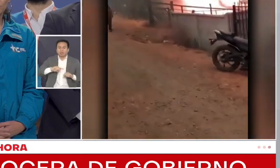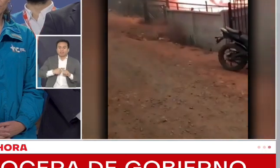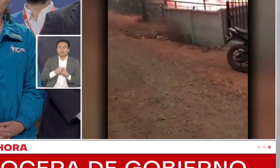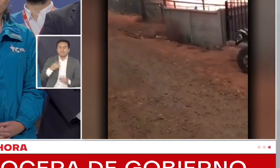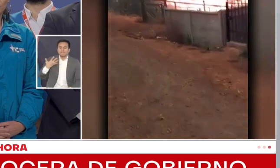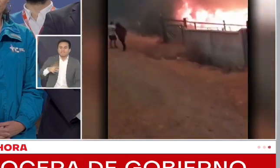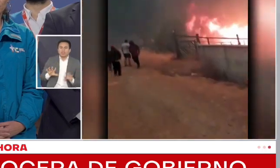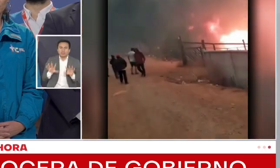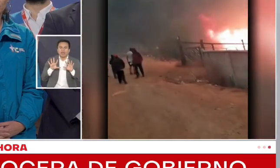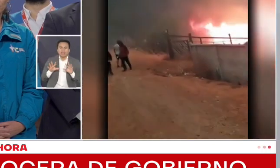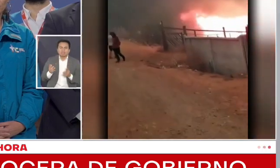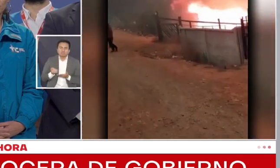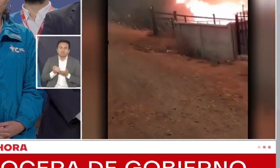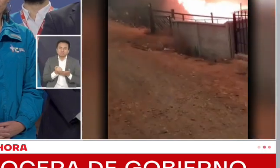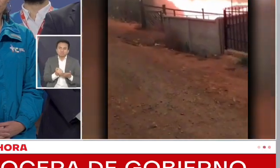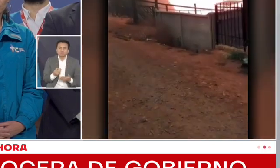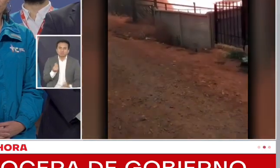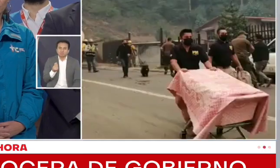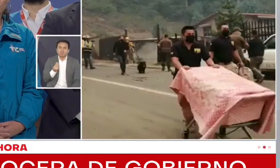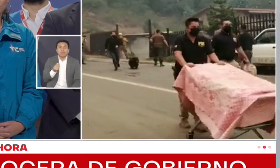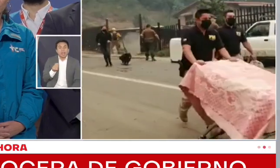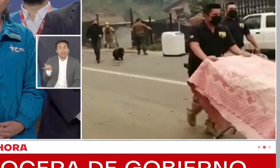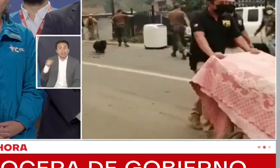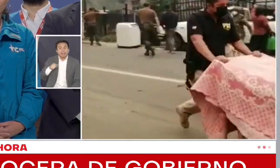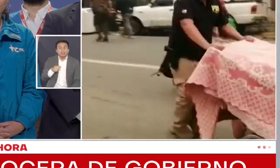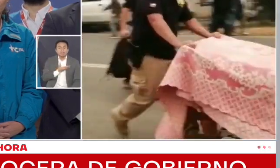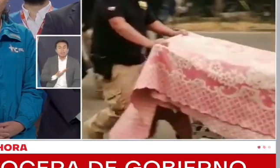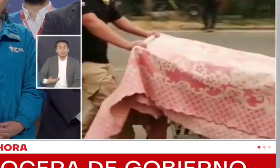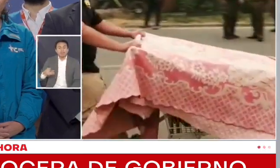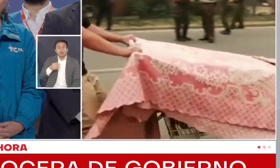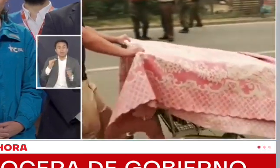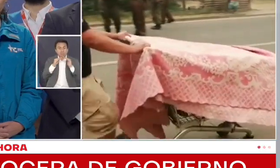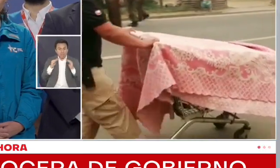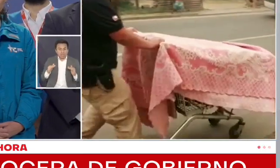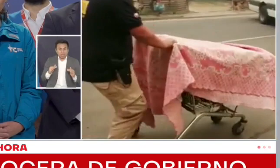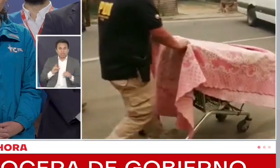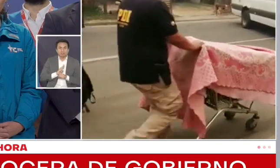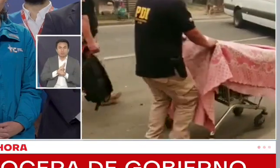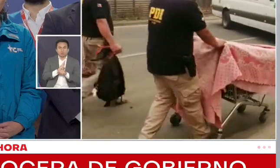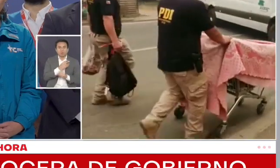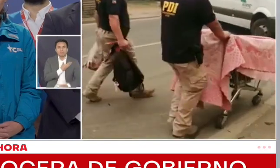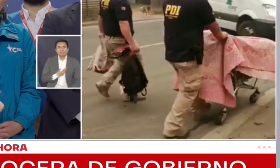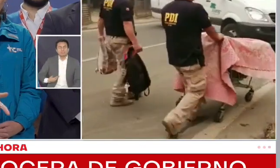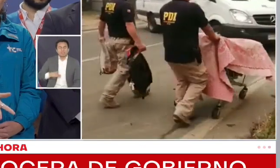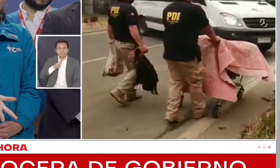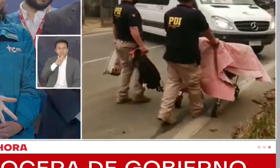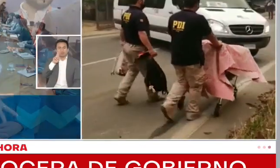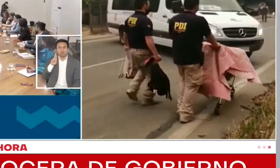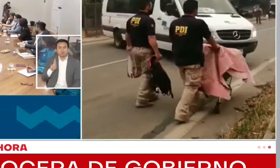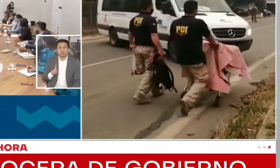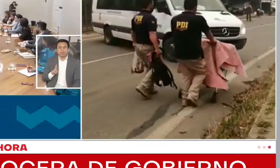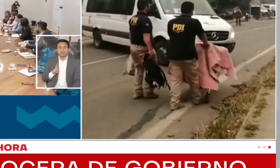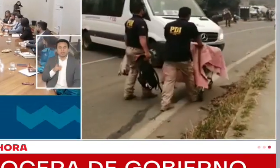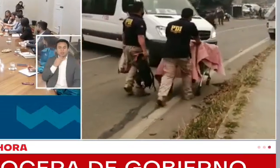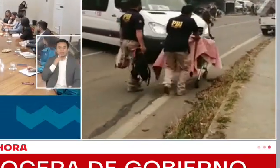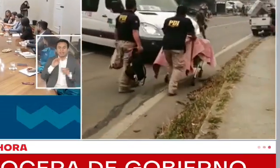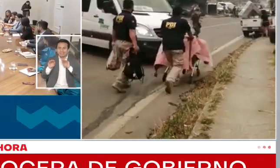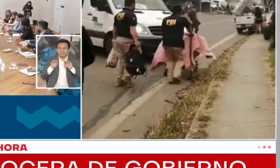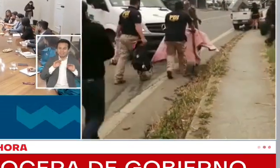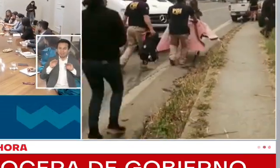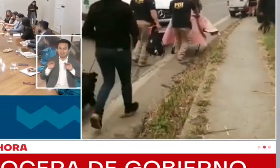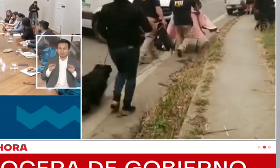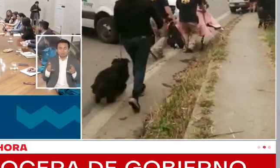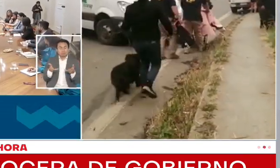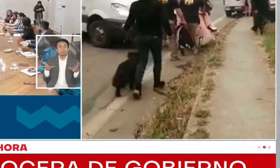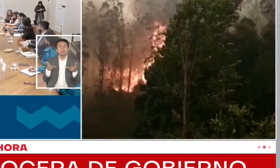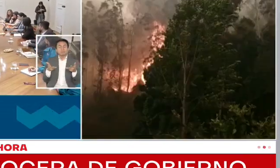a valorar esa disposición han acudido acá al palacio de la moneda a nombre del presidente de la república ha hecho este llamado cierto para